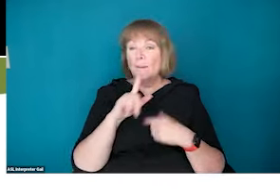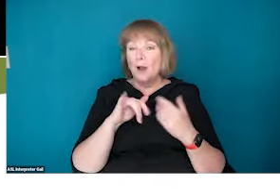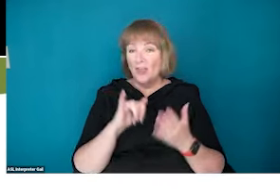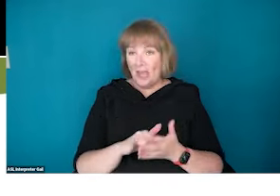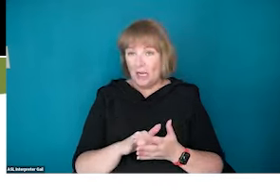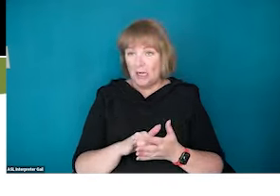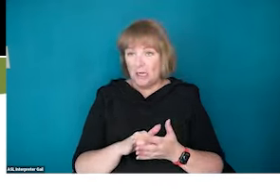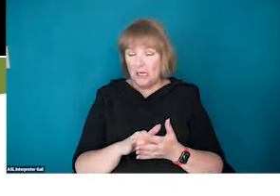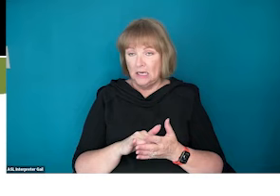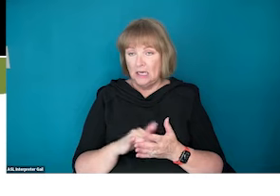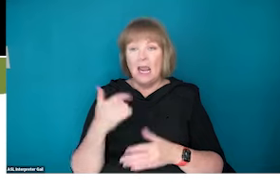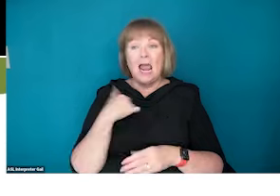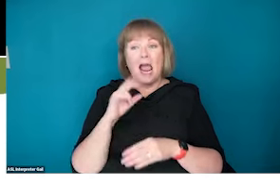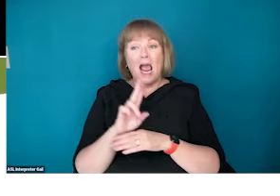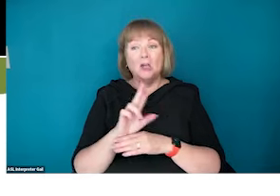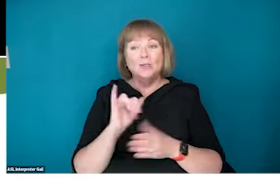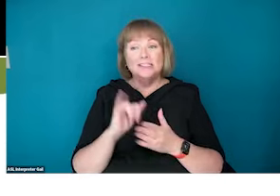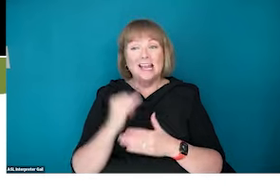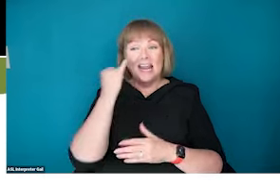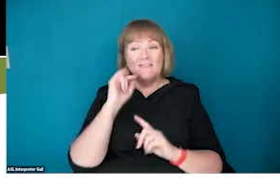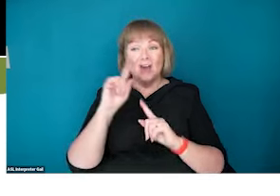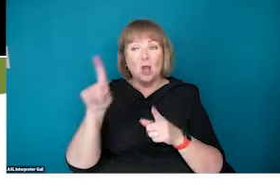también en el banco.